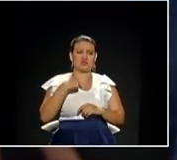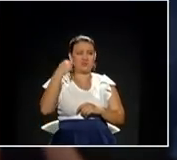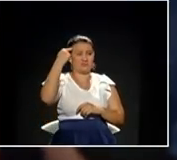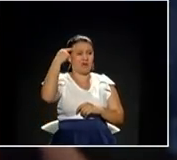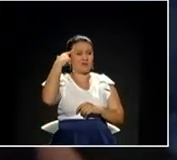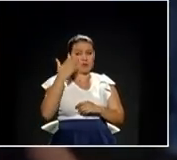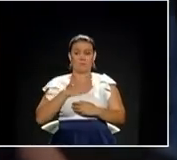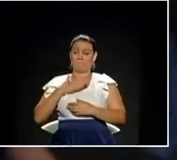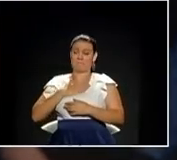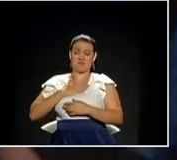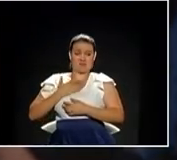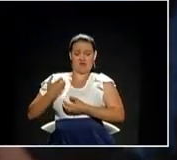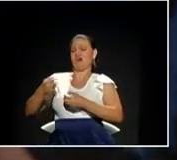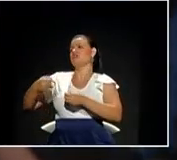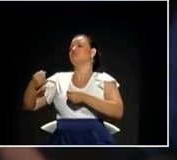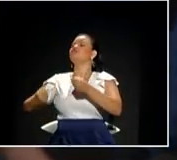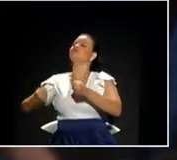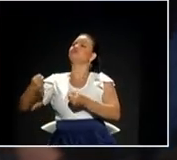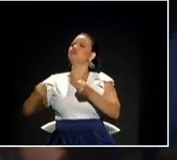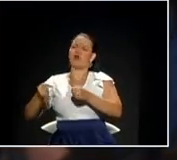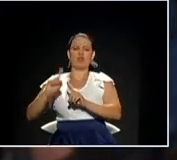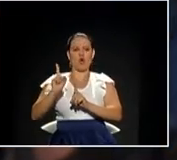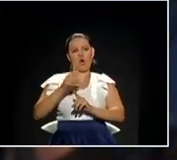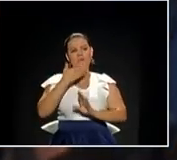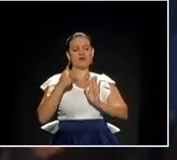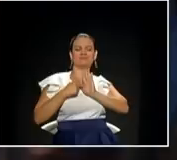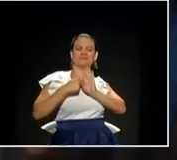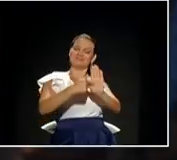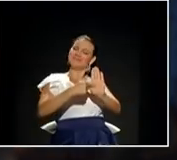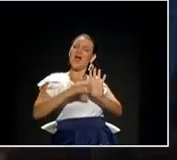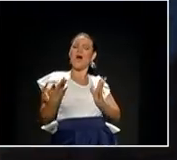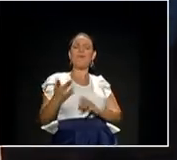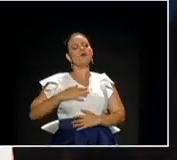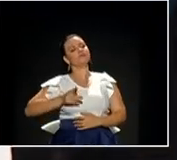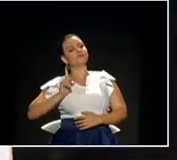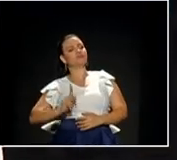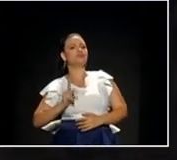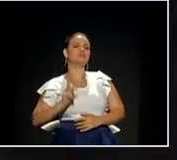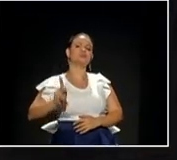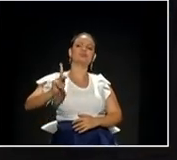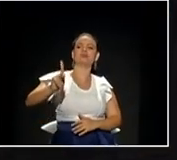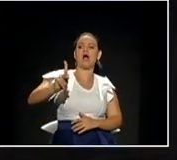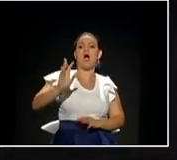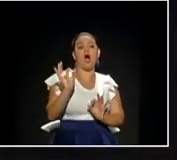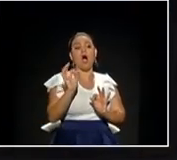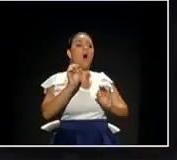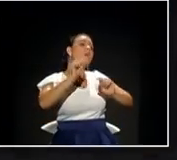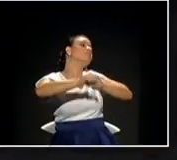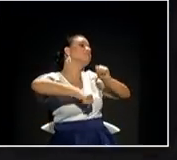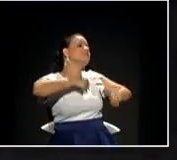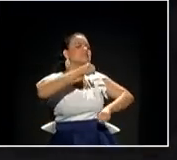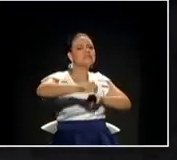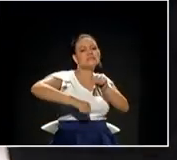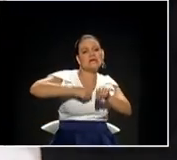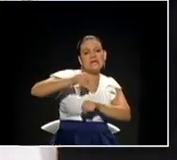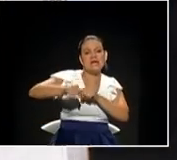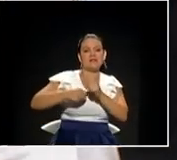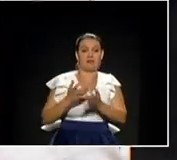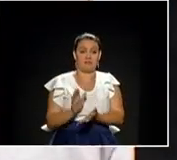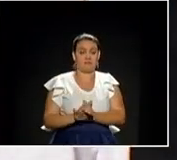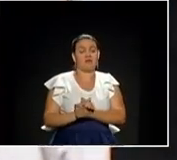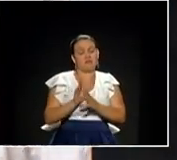tenemos que caminar más tenemos que montar más en bicicleta usar más el transporte público el alcalde de medellín será el primer usuario del metro